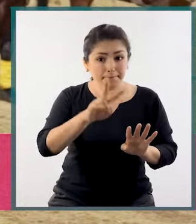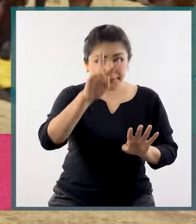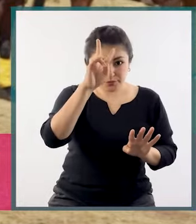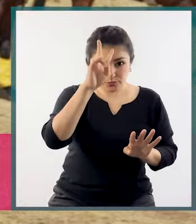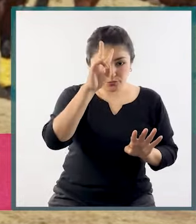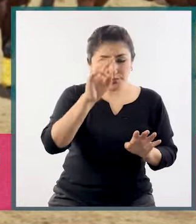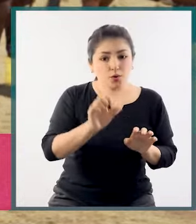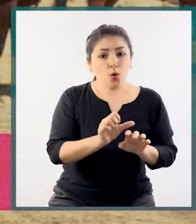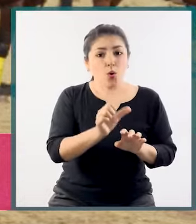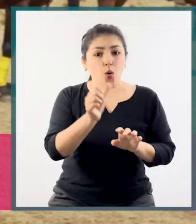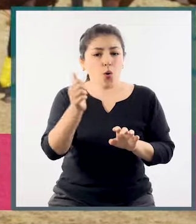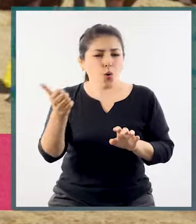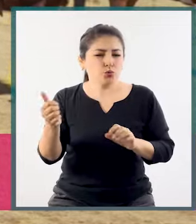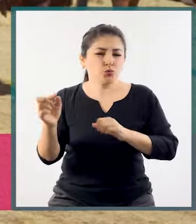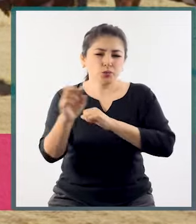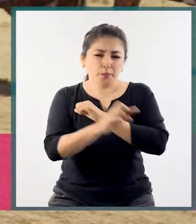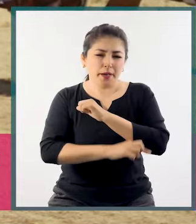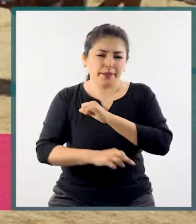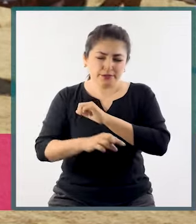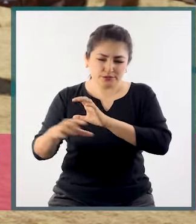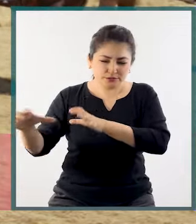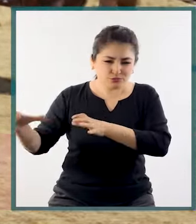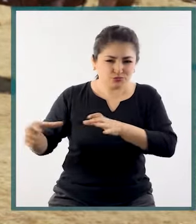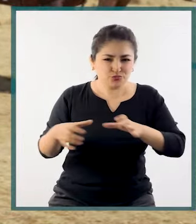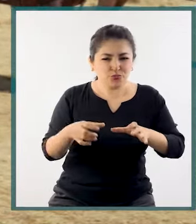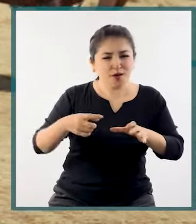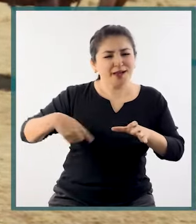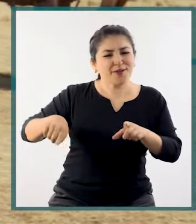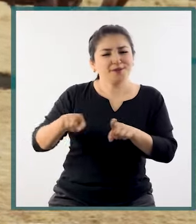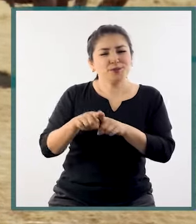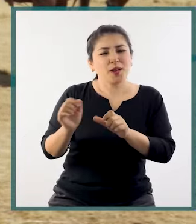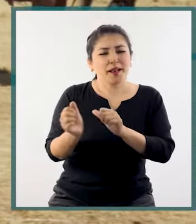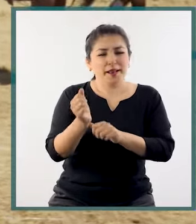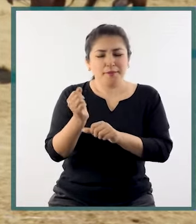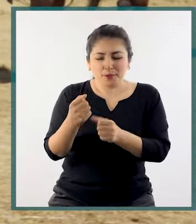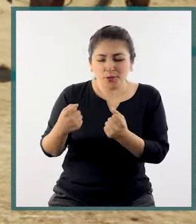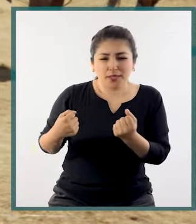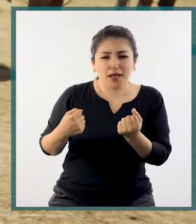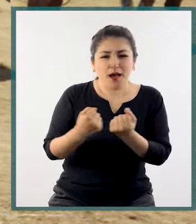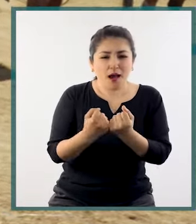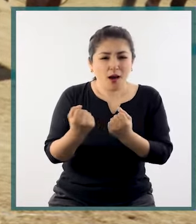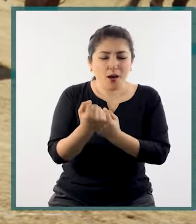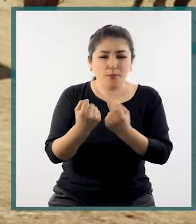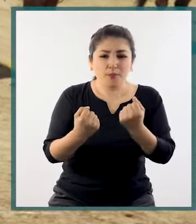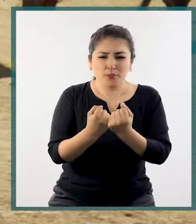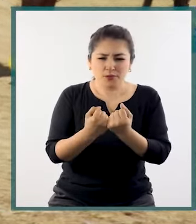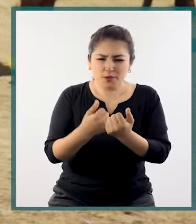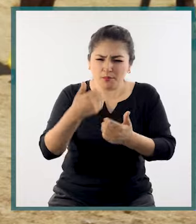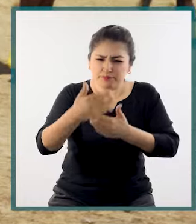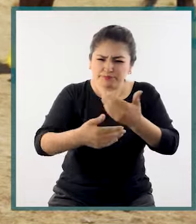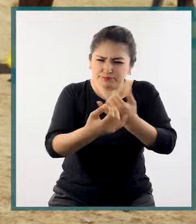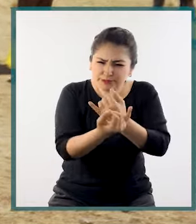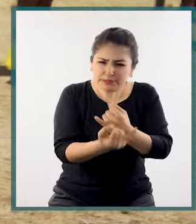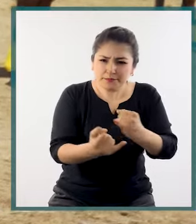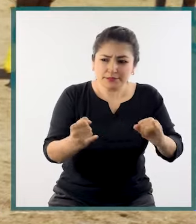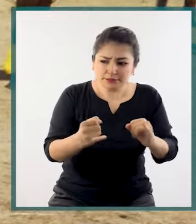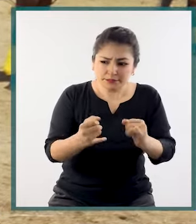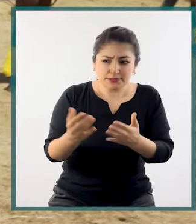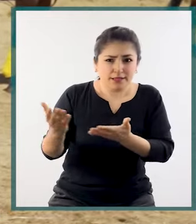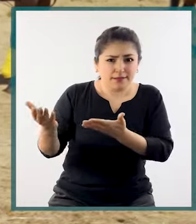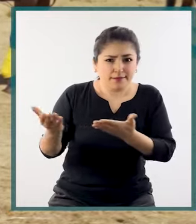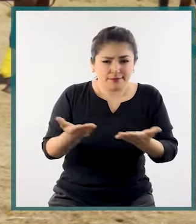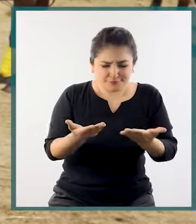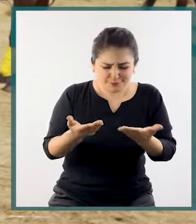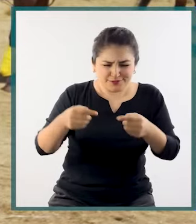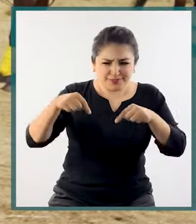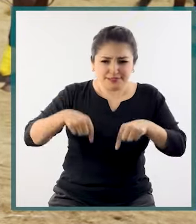peruanas, otras delegaciones de distintos países, hermanos, que fueron parte también de esta independencia y que colaboraron y que fueron una parte también